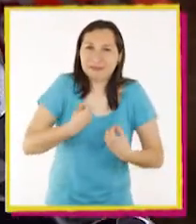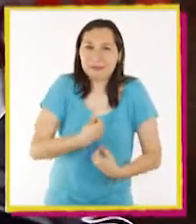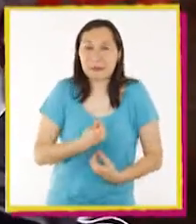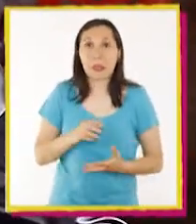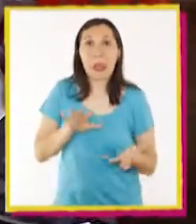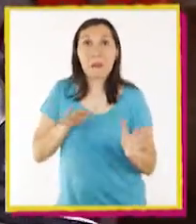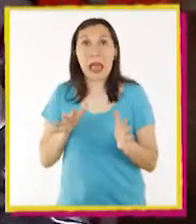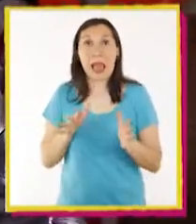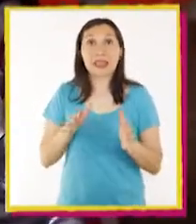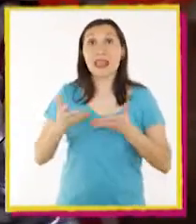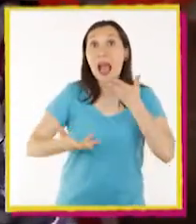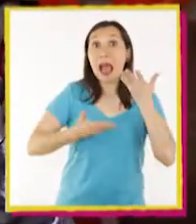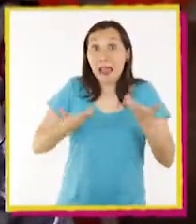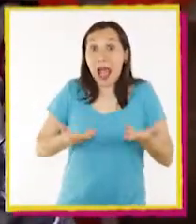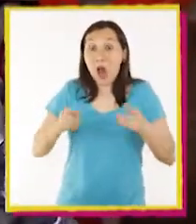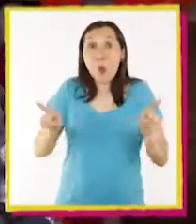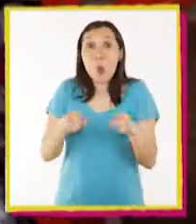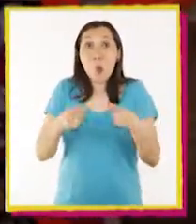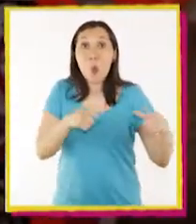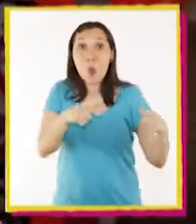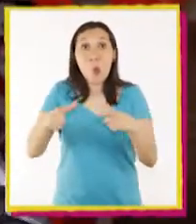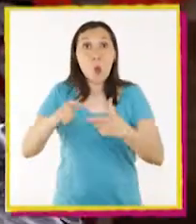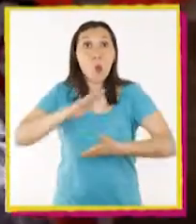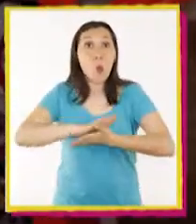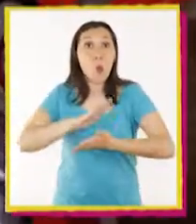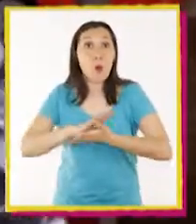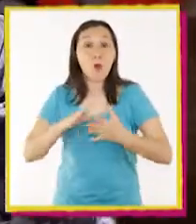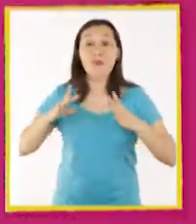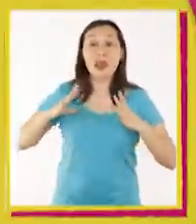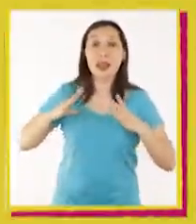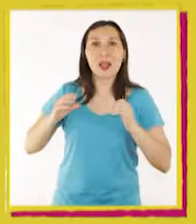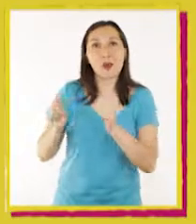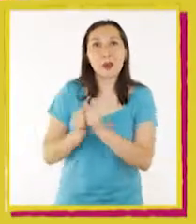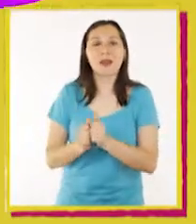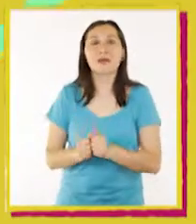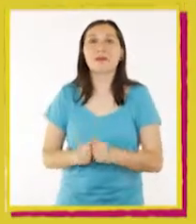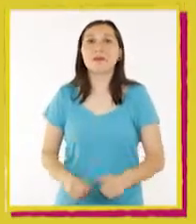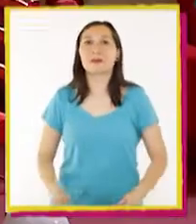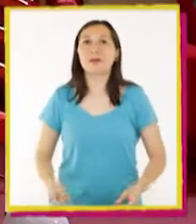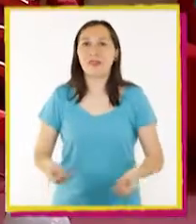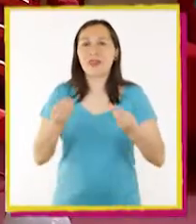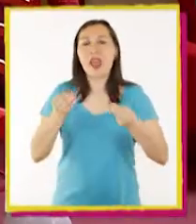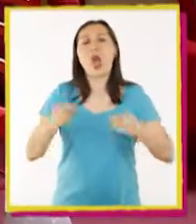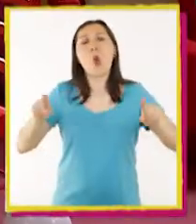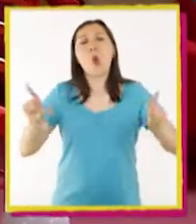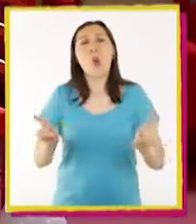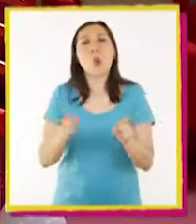¡Oh! ¡Parece que me van a cantar el cumpleaños feliz! ¡Acompáñenme!